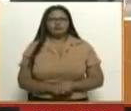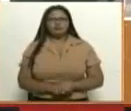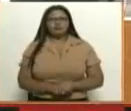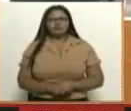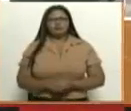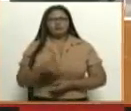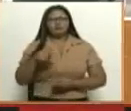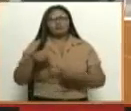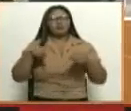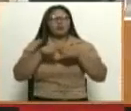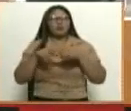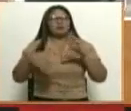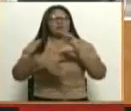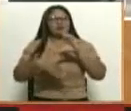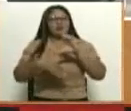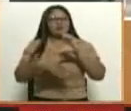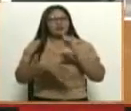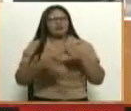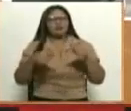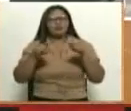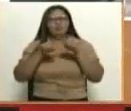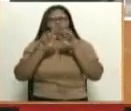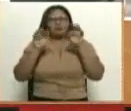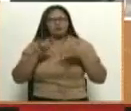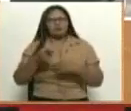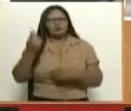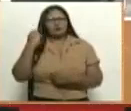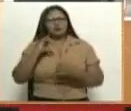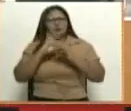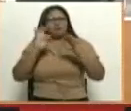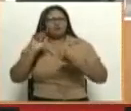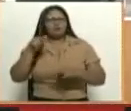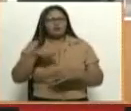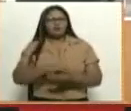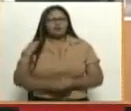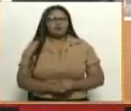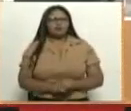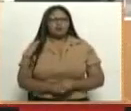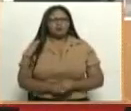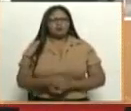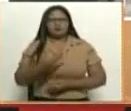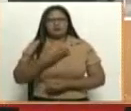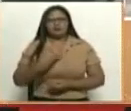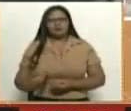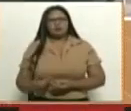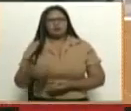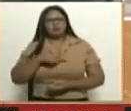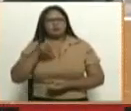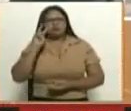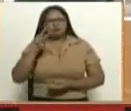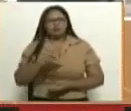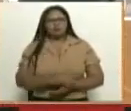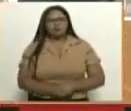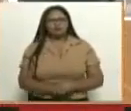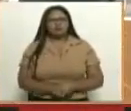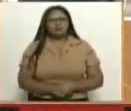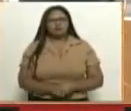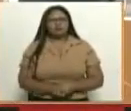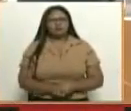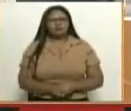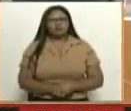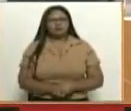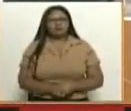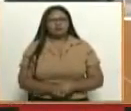también en América Latina, que ayer mismo, la presidenta, por ejemplo, había cosas como la presidenta de Honduras está de visita oficial